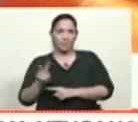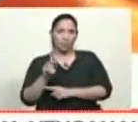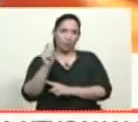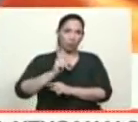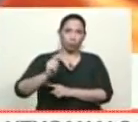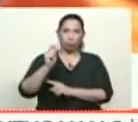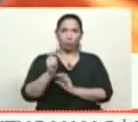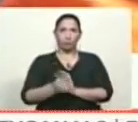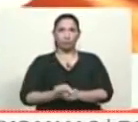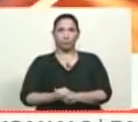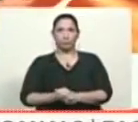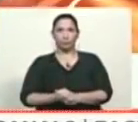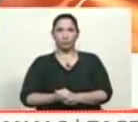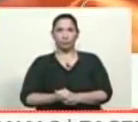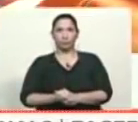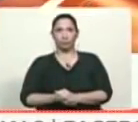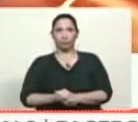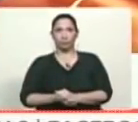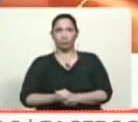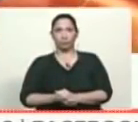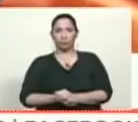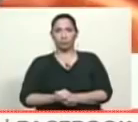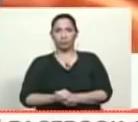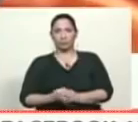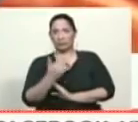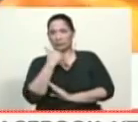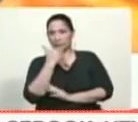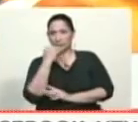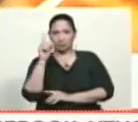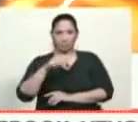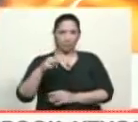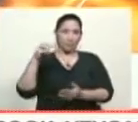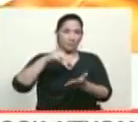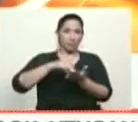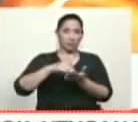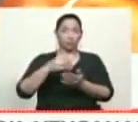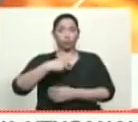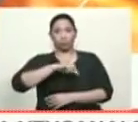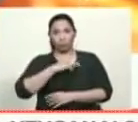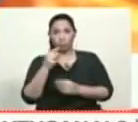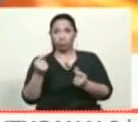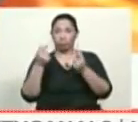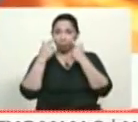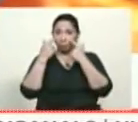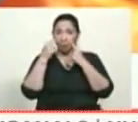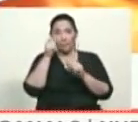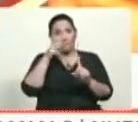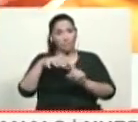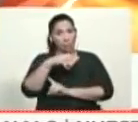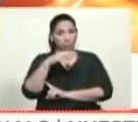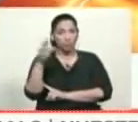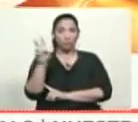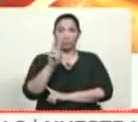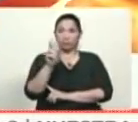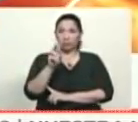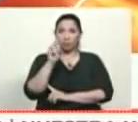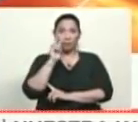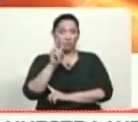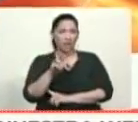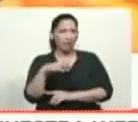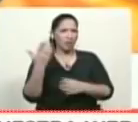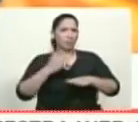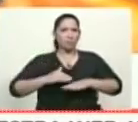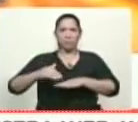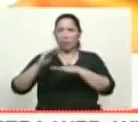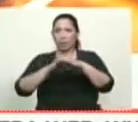del Tuy y zonas aledañas. Entonces, hay que estar alerta. Esto es para que el pueblo venezolano vea lo que está sucediendo.